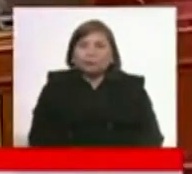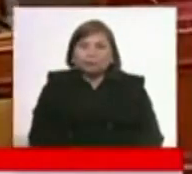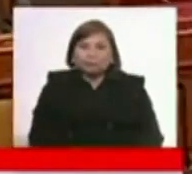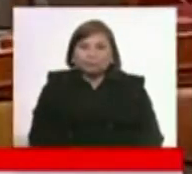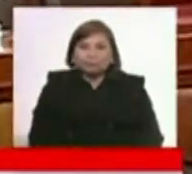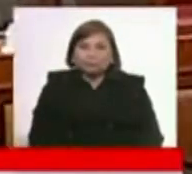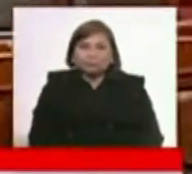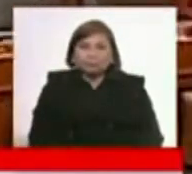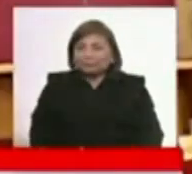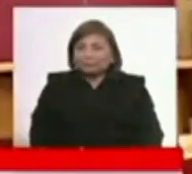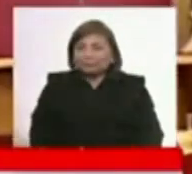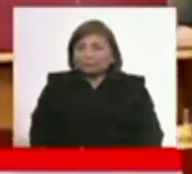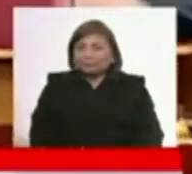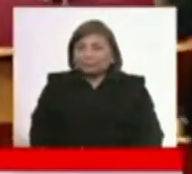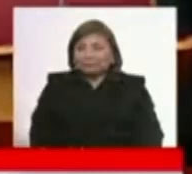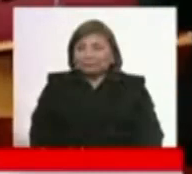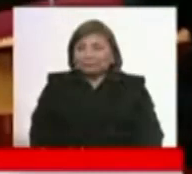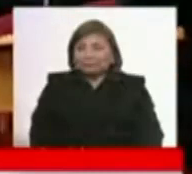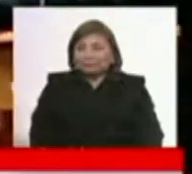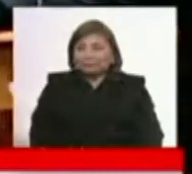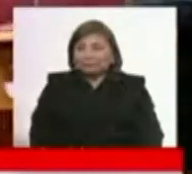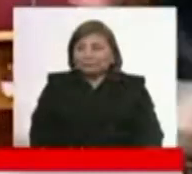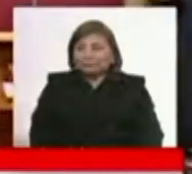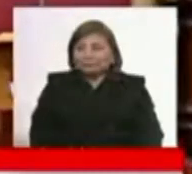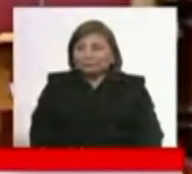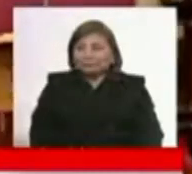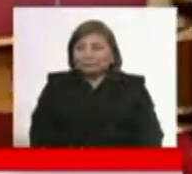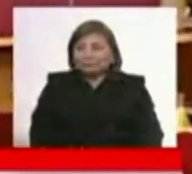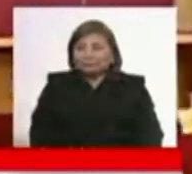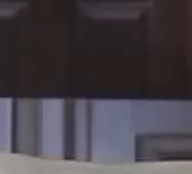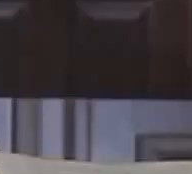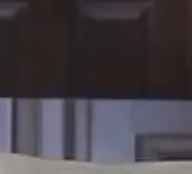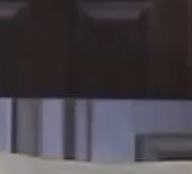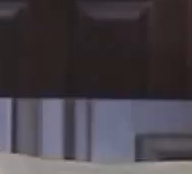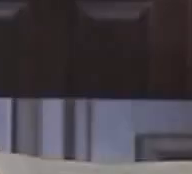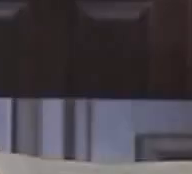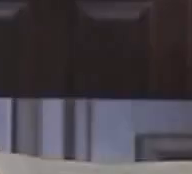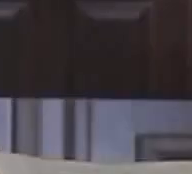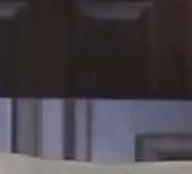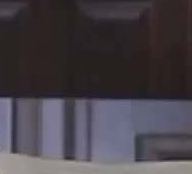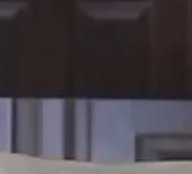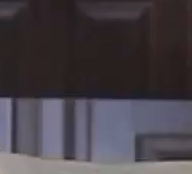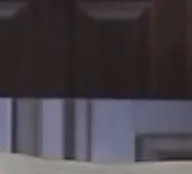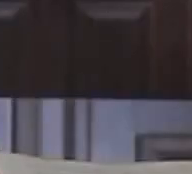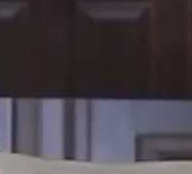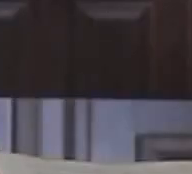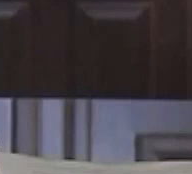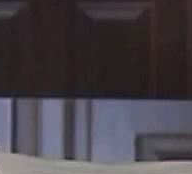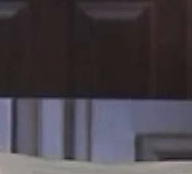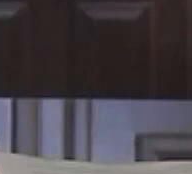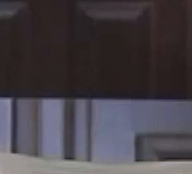en Perú las situaciones complicadas vizcarra que asumió la presidencia de Perú en una situación parecida